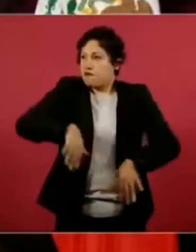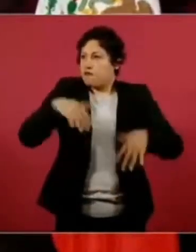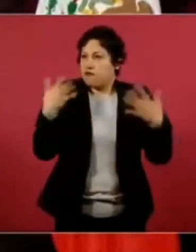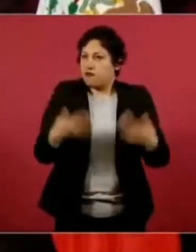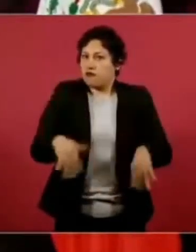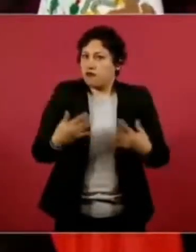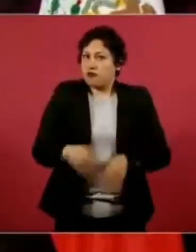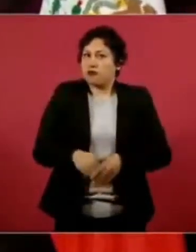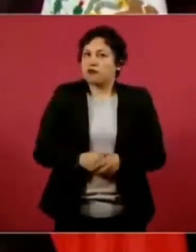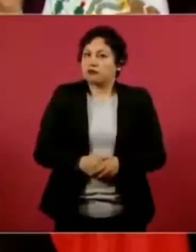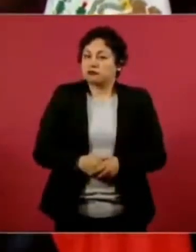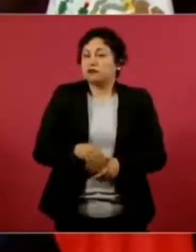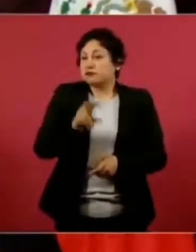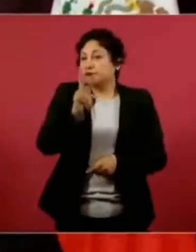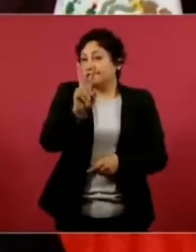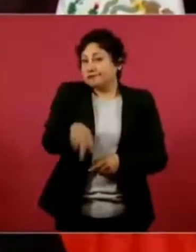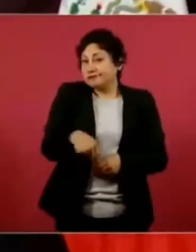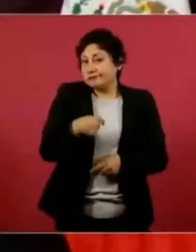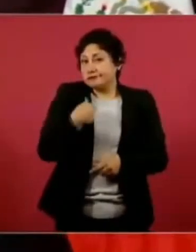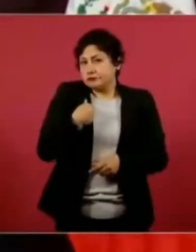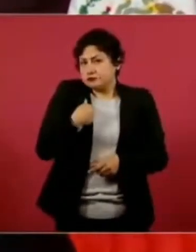Siempre lo he dicho aquí,